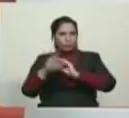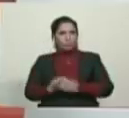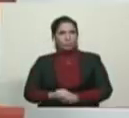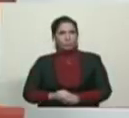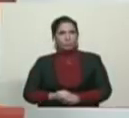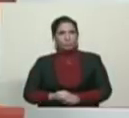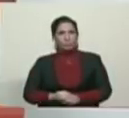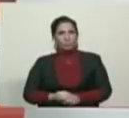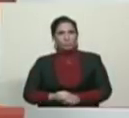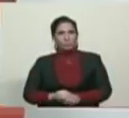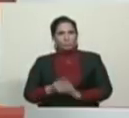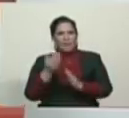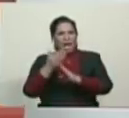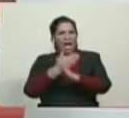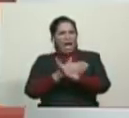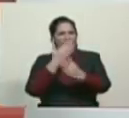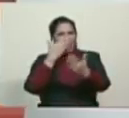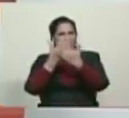quién?